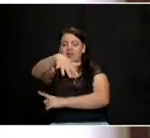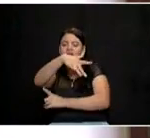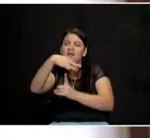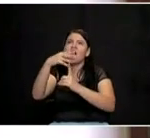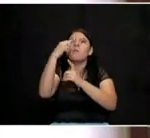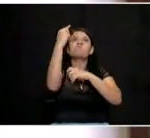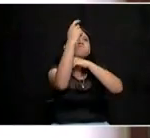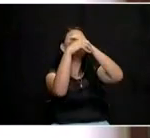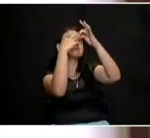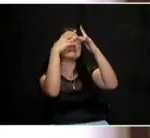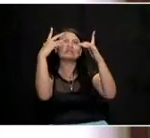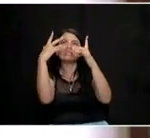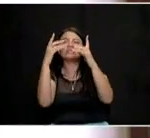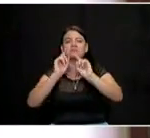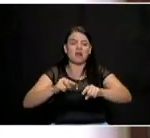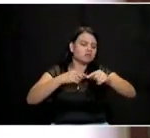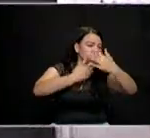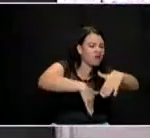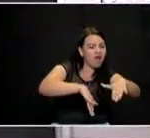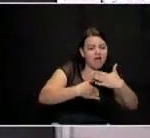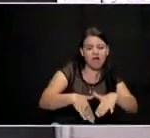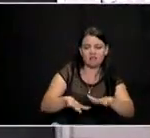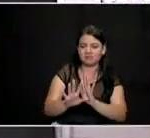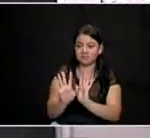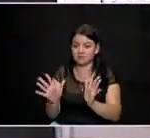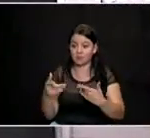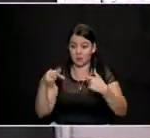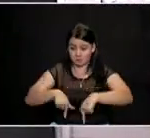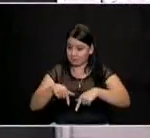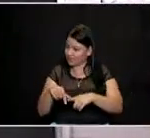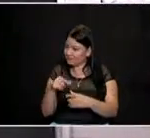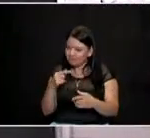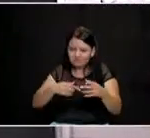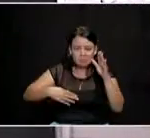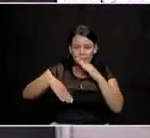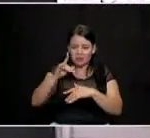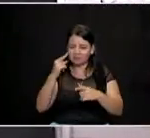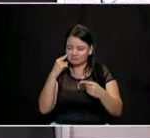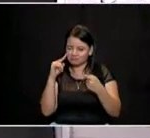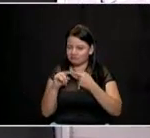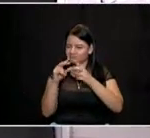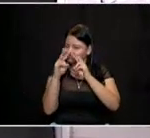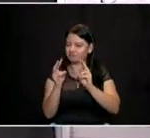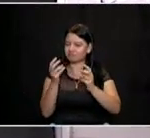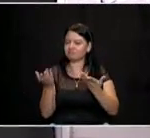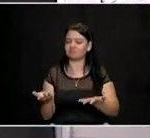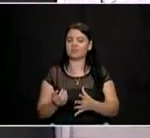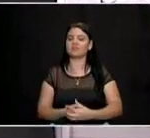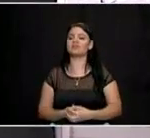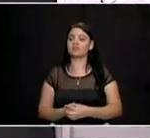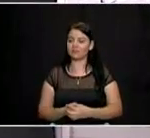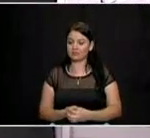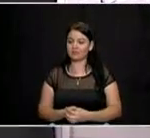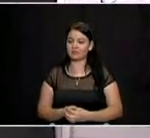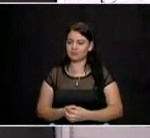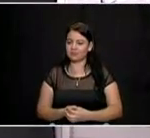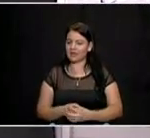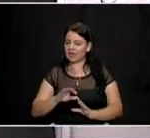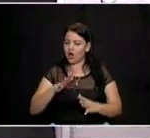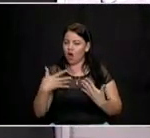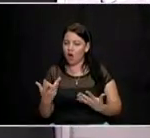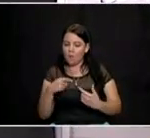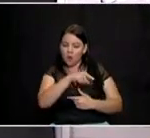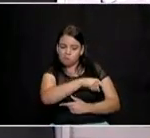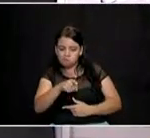aire de espacios públicos de arborización pero hoy concretamente el tema de medio ambiente es la política de protección